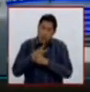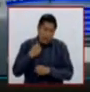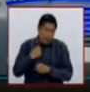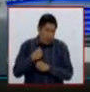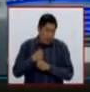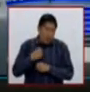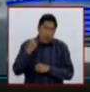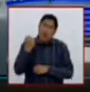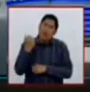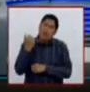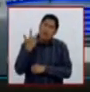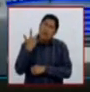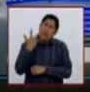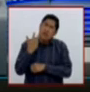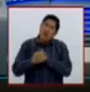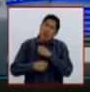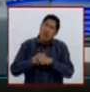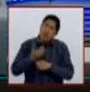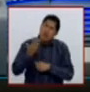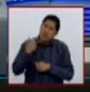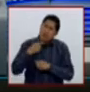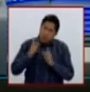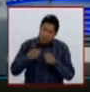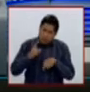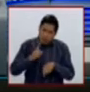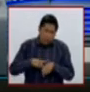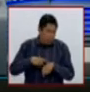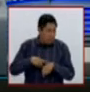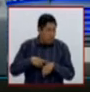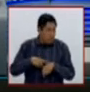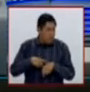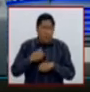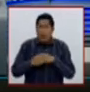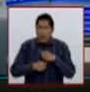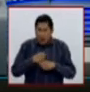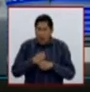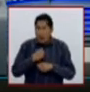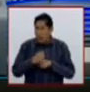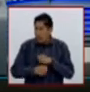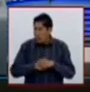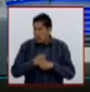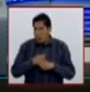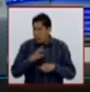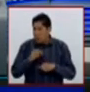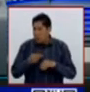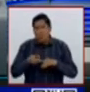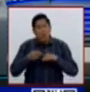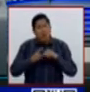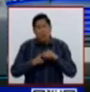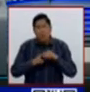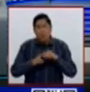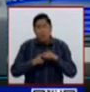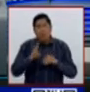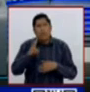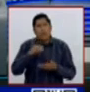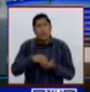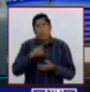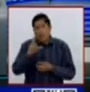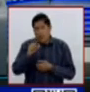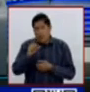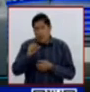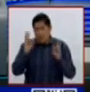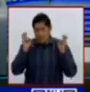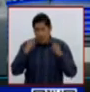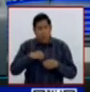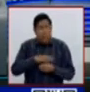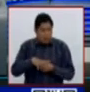últimos años, si nos abocamos a estas fechas, Miriam, han sido años en que incluso no hubo incremento salarial en alguno de ellos. El 2020, sí. Por el tema